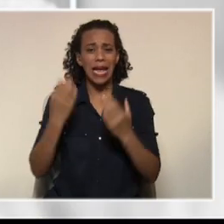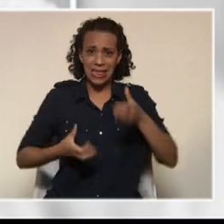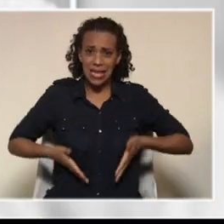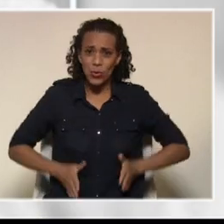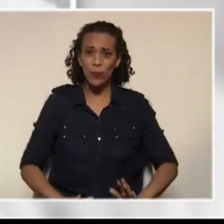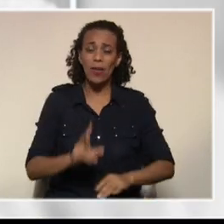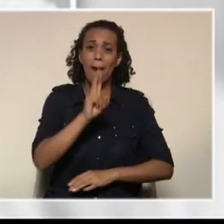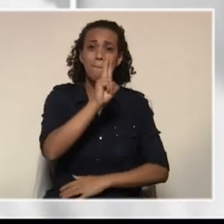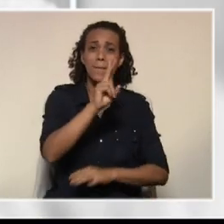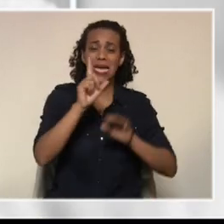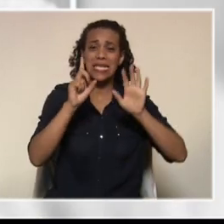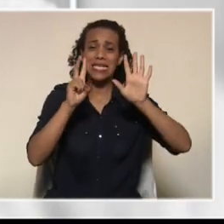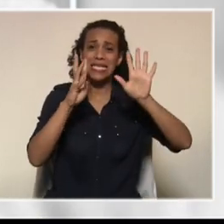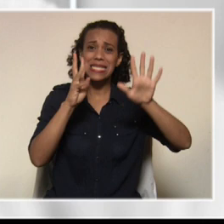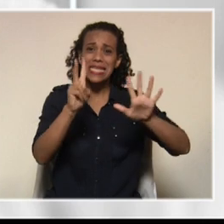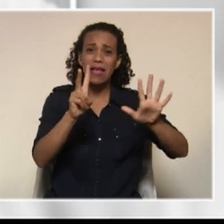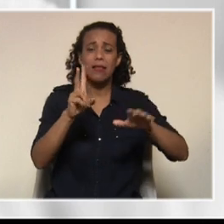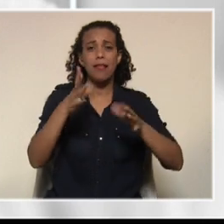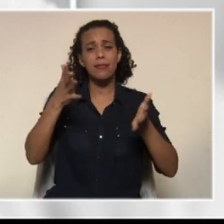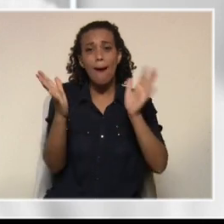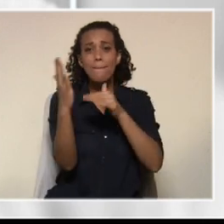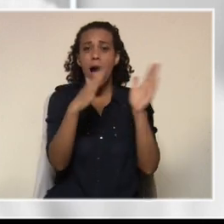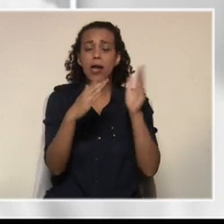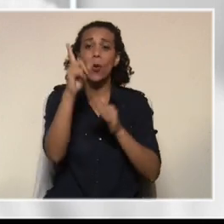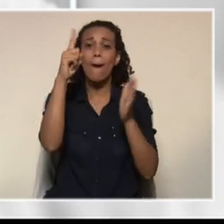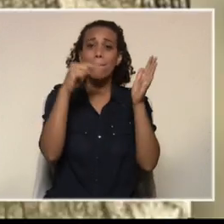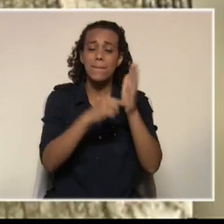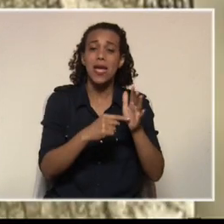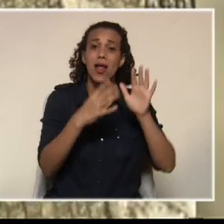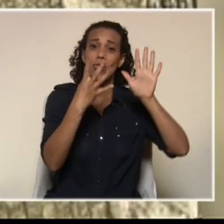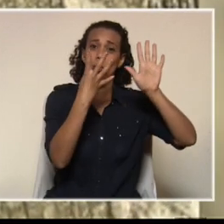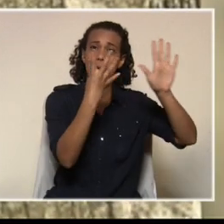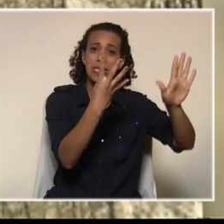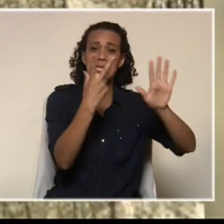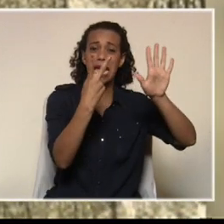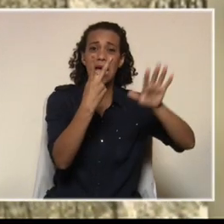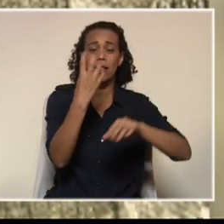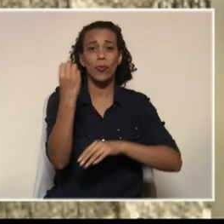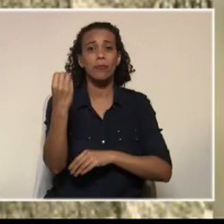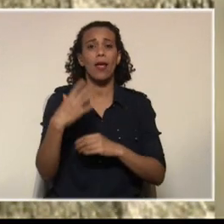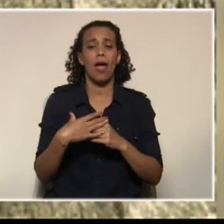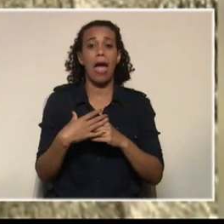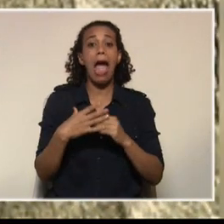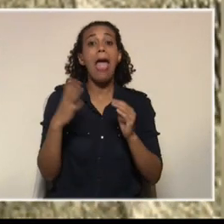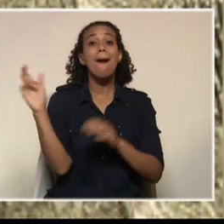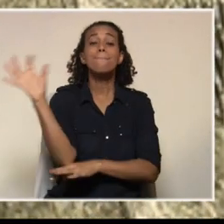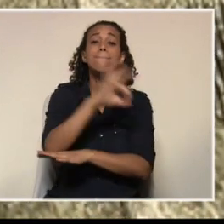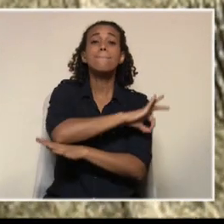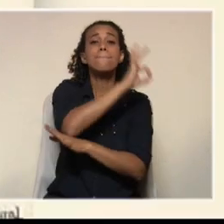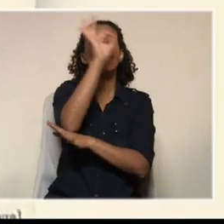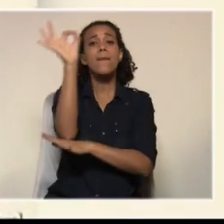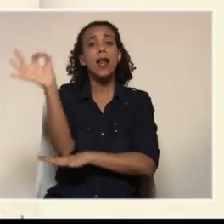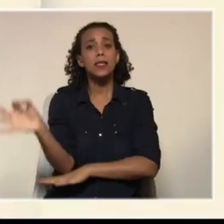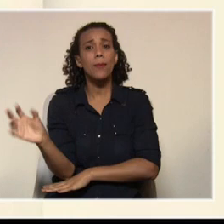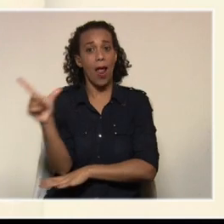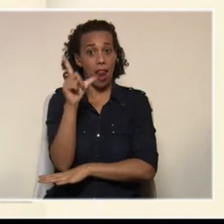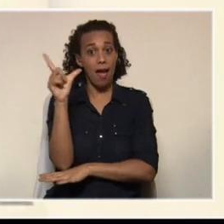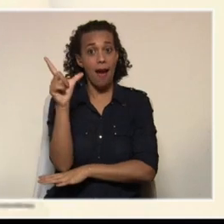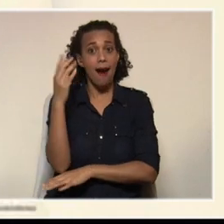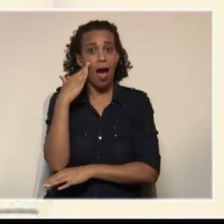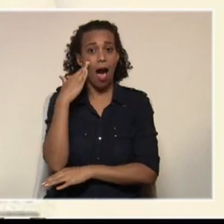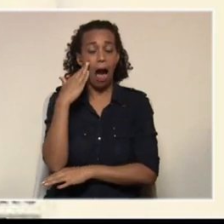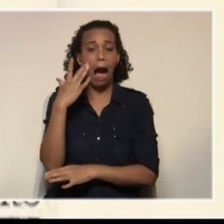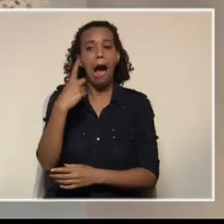nació el 27 de marzo de 1903 en Barquisimeto, Estado Lara. Aunque fue reconocido